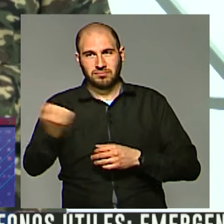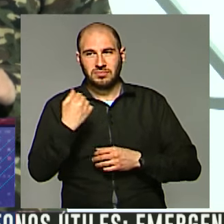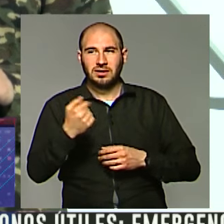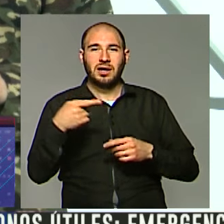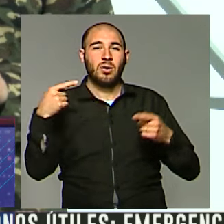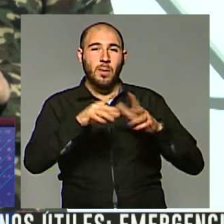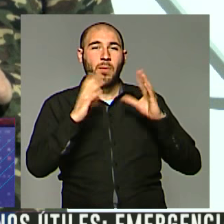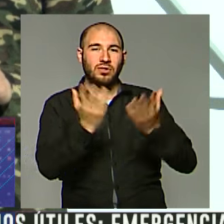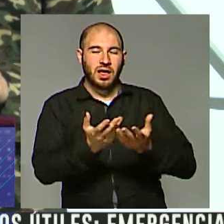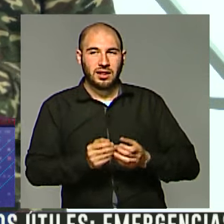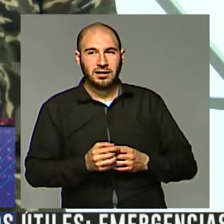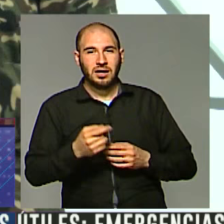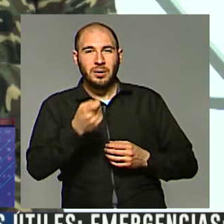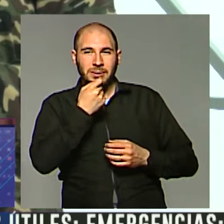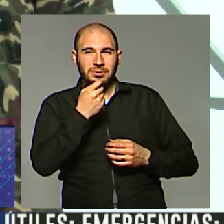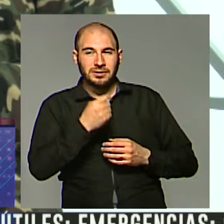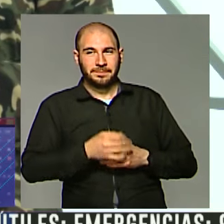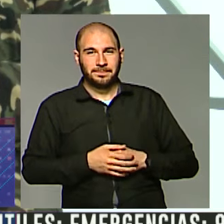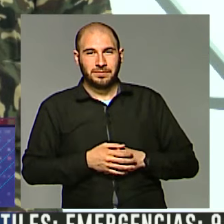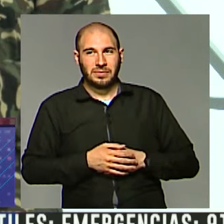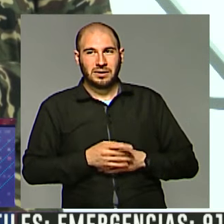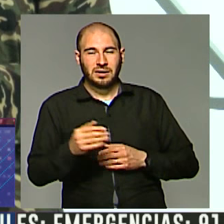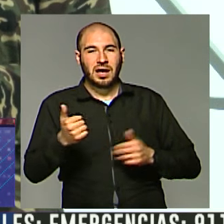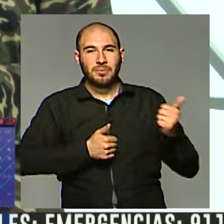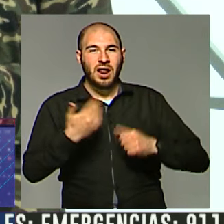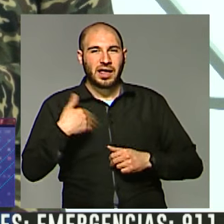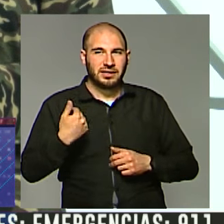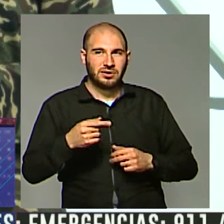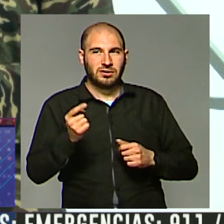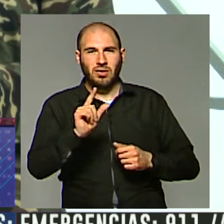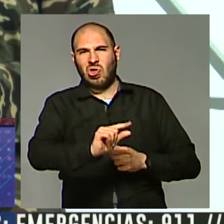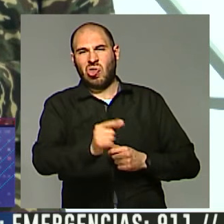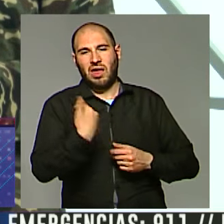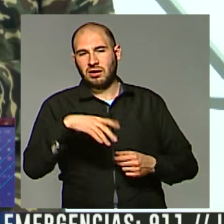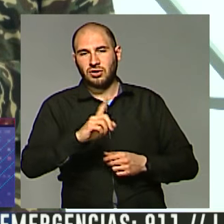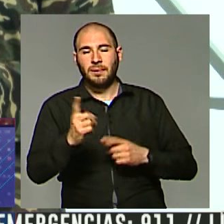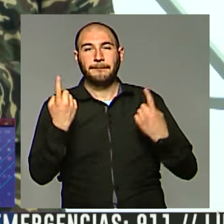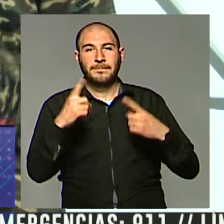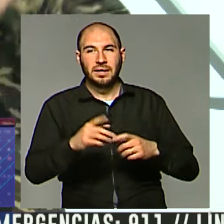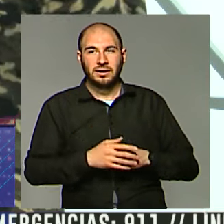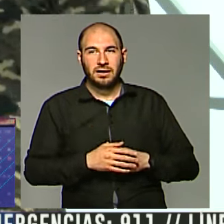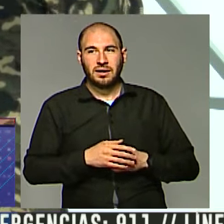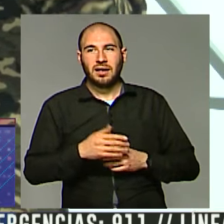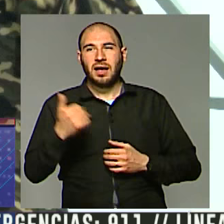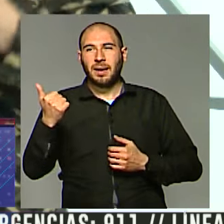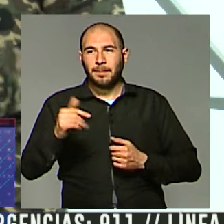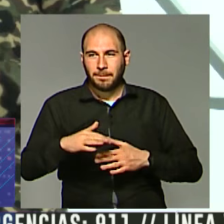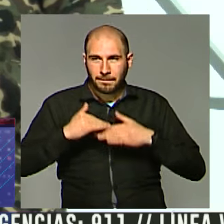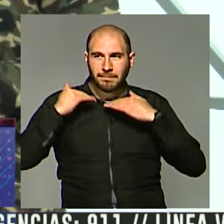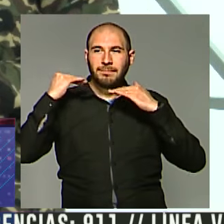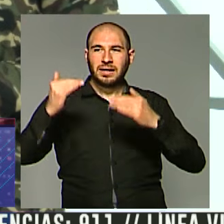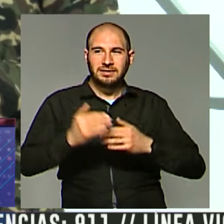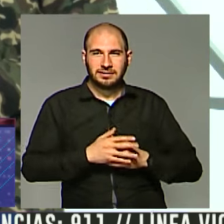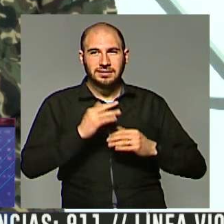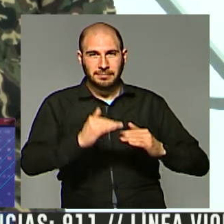apunta a un Mundial. Si me dijera, está por un campeonato argentino, que tampoco es por menospreciar la categoría, pero digo, a un va campeonato... Va por un camino más... Sí,